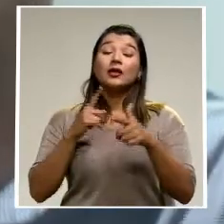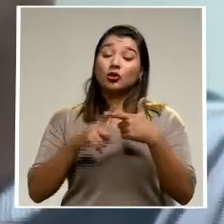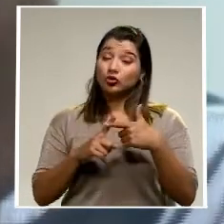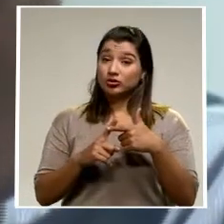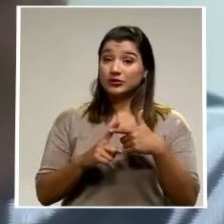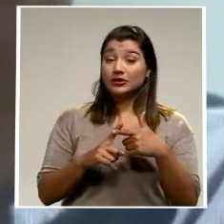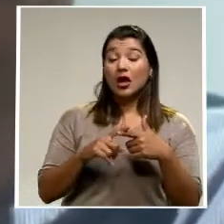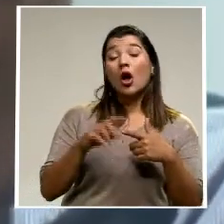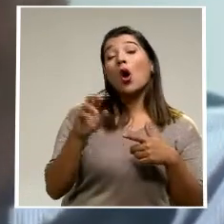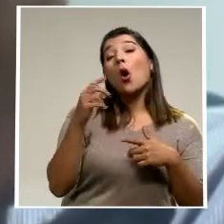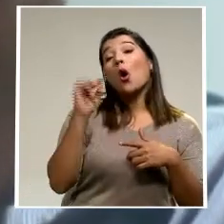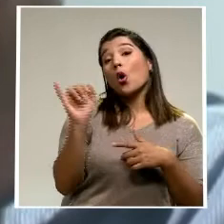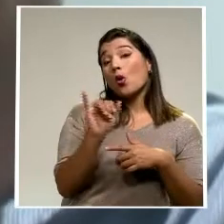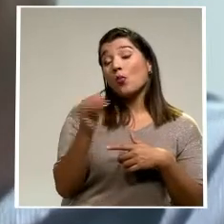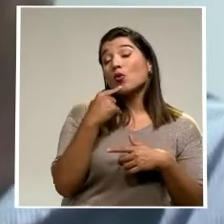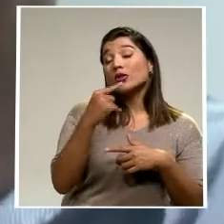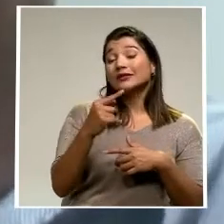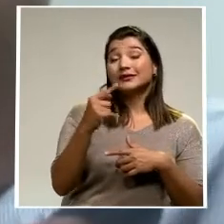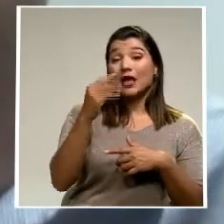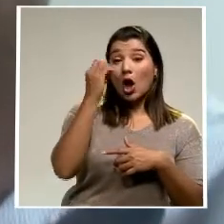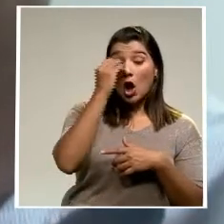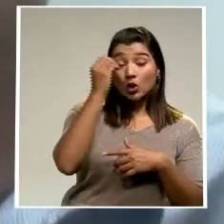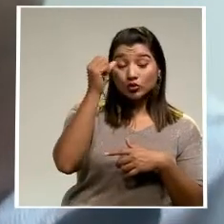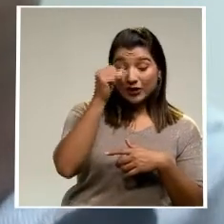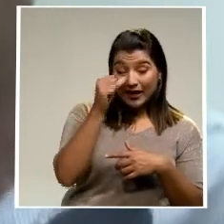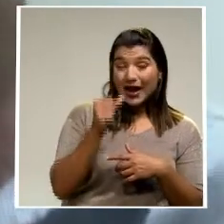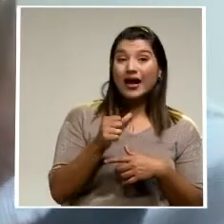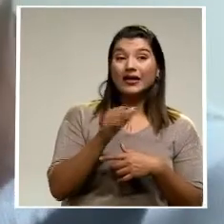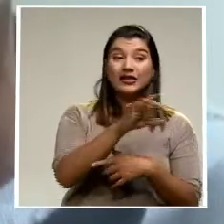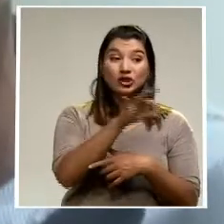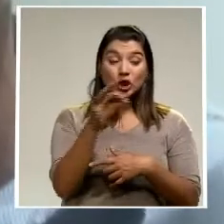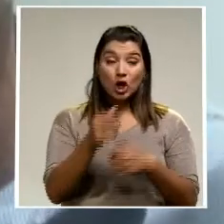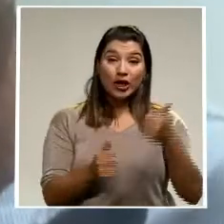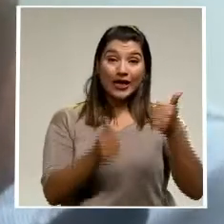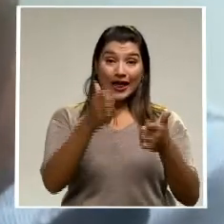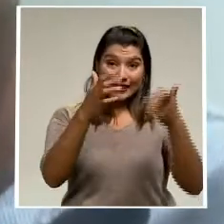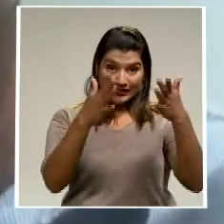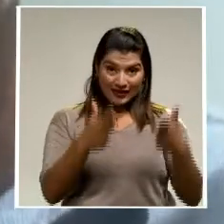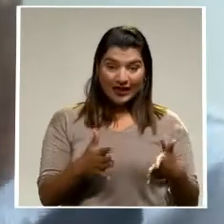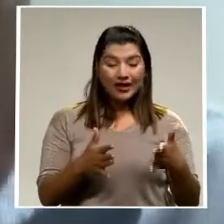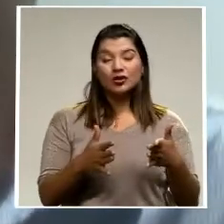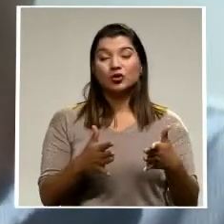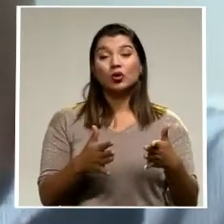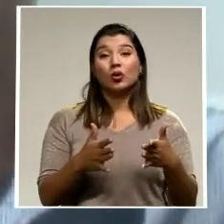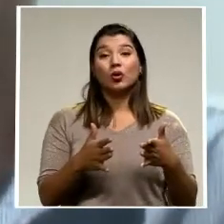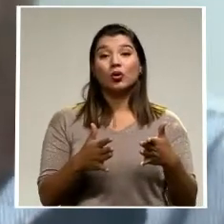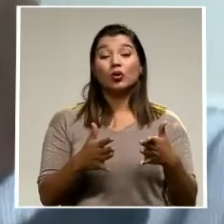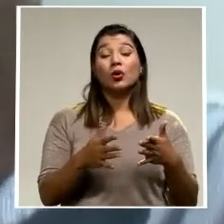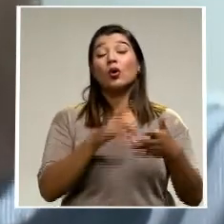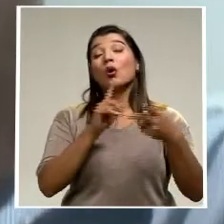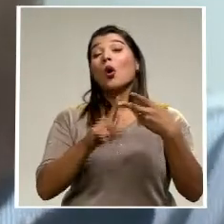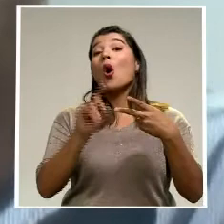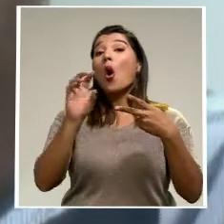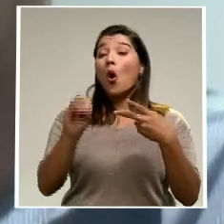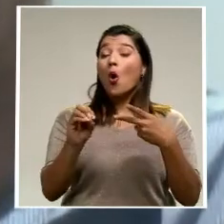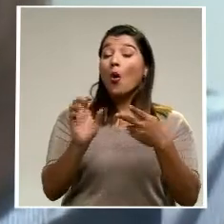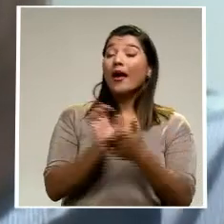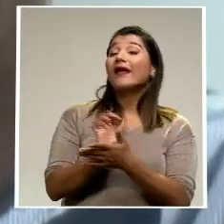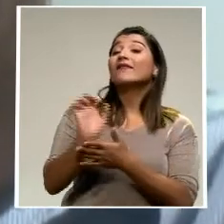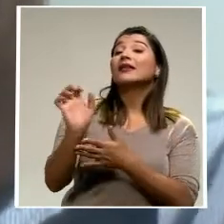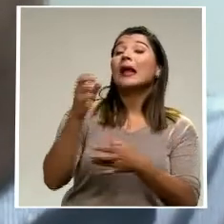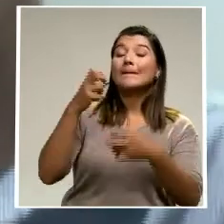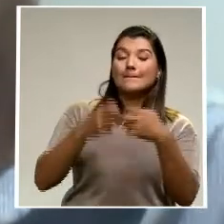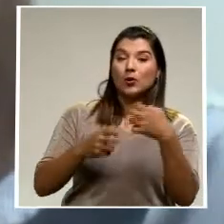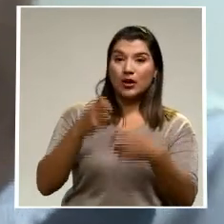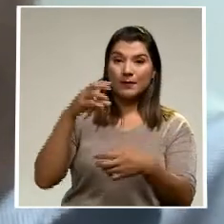que don Oscar Arias estaba proponiendo de un candidato de consenso aclamado en una Asamblea Nacional, o bien evitarse una contienda